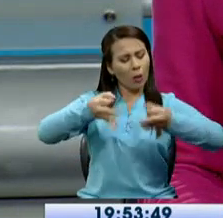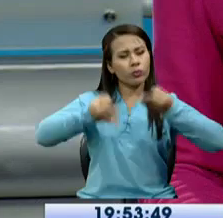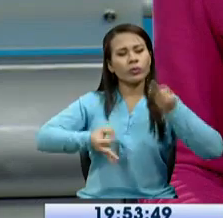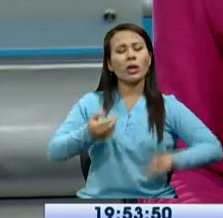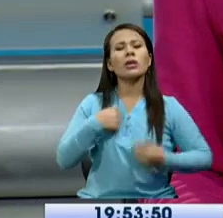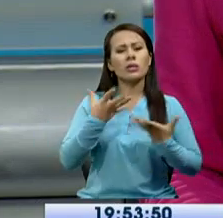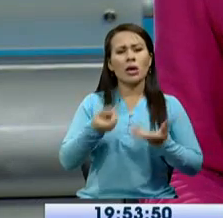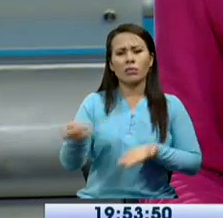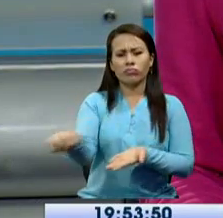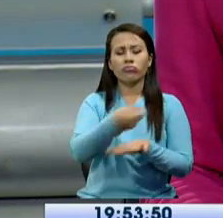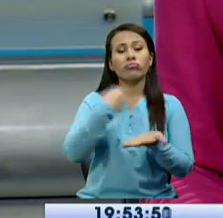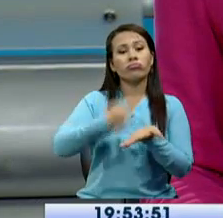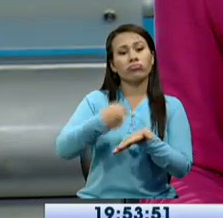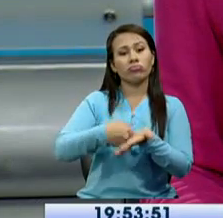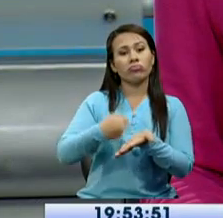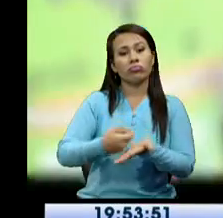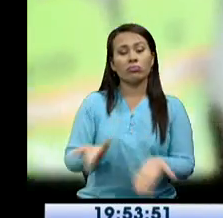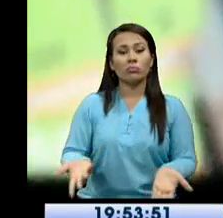piden indemnización.